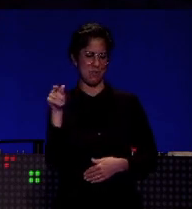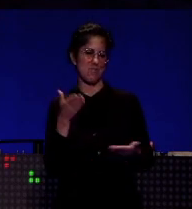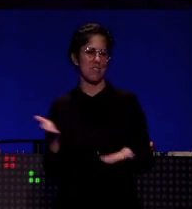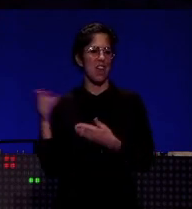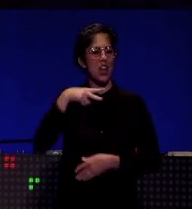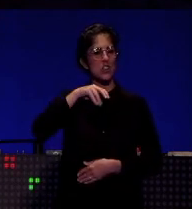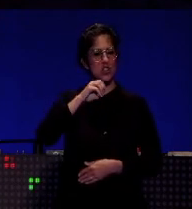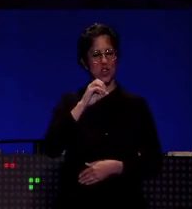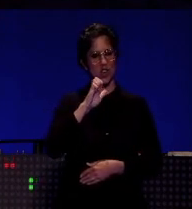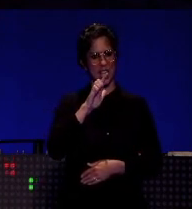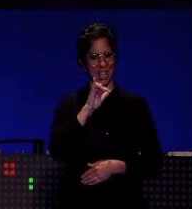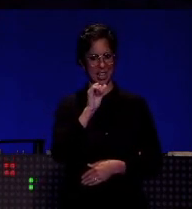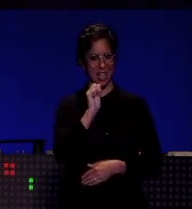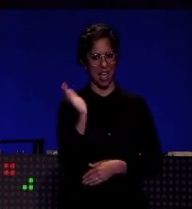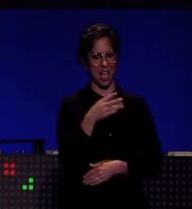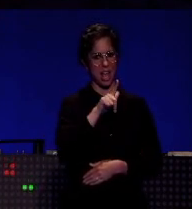me encuentro con una hermana